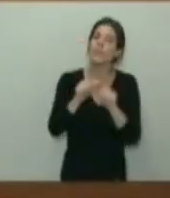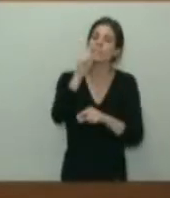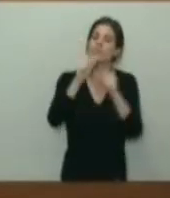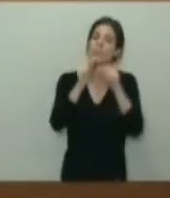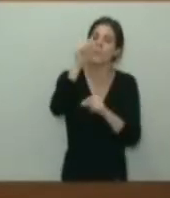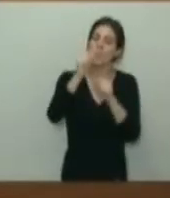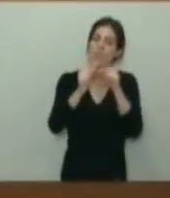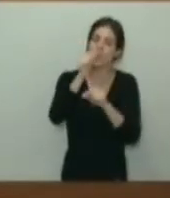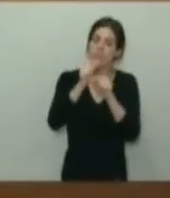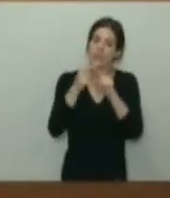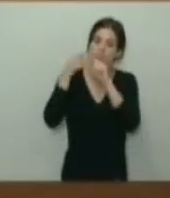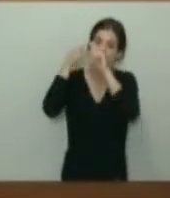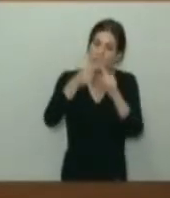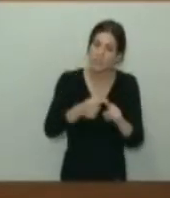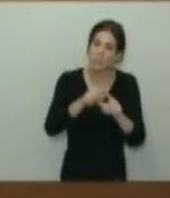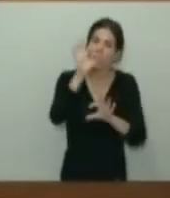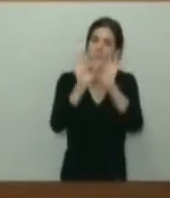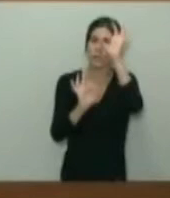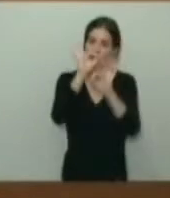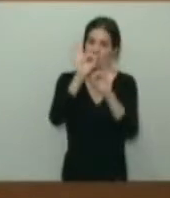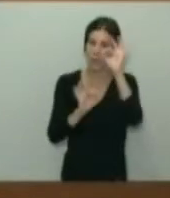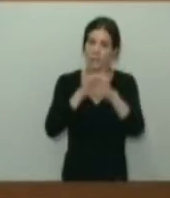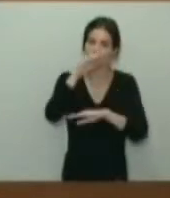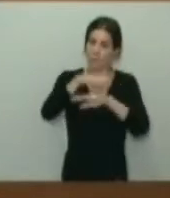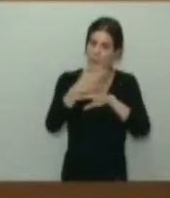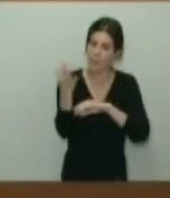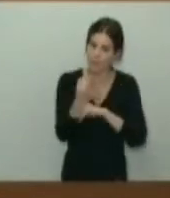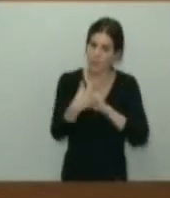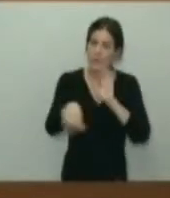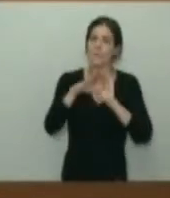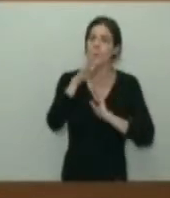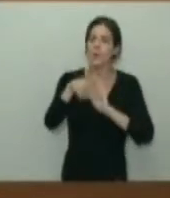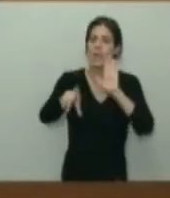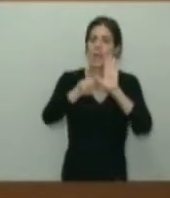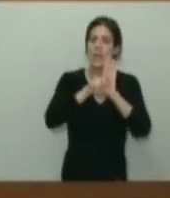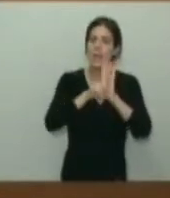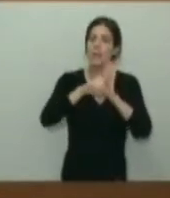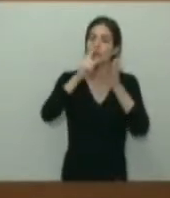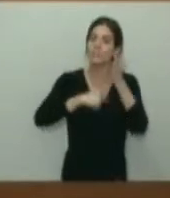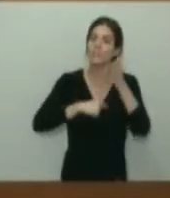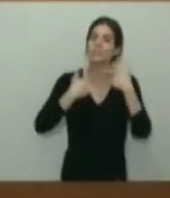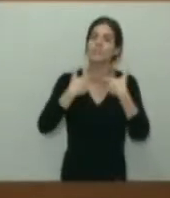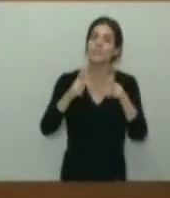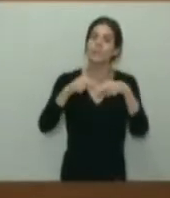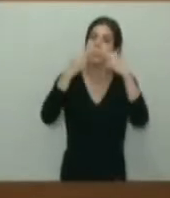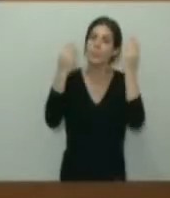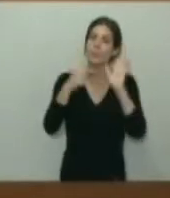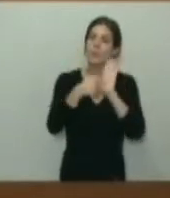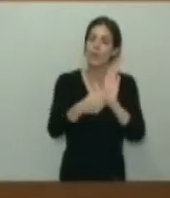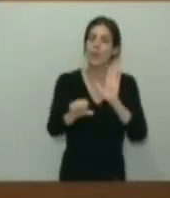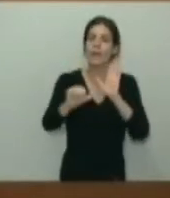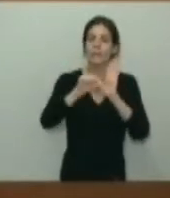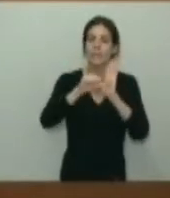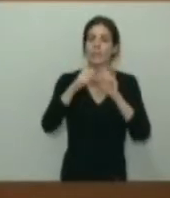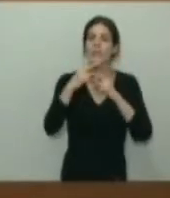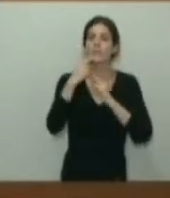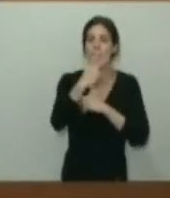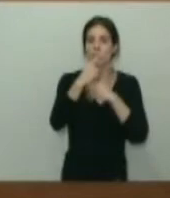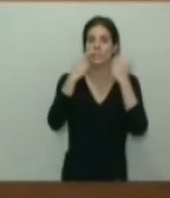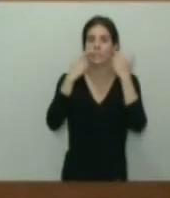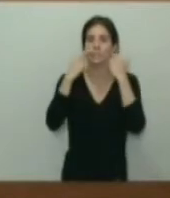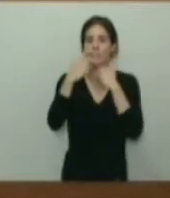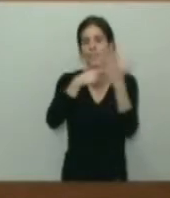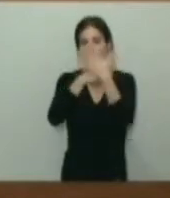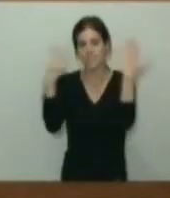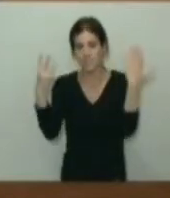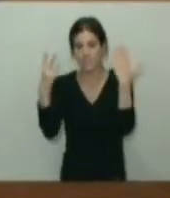efectivo de estos porcentajes. Está regulado en la Ley de Contratos del Sector Público, en concreto su artículo 227,